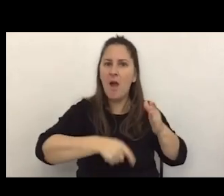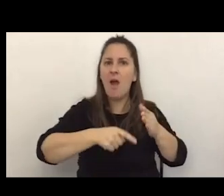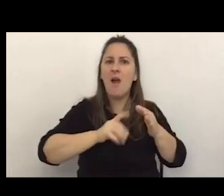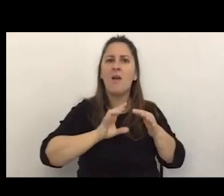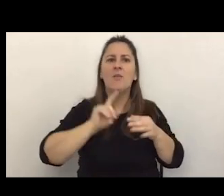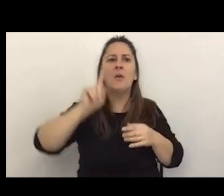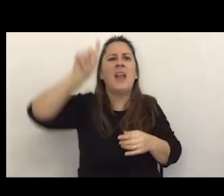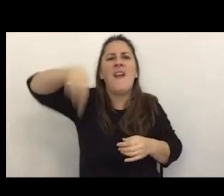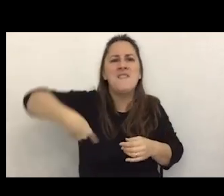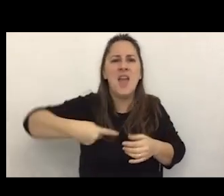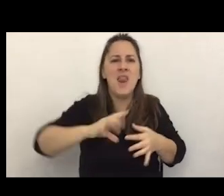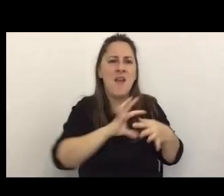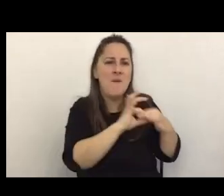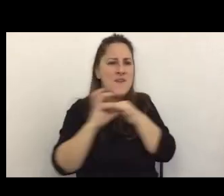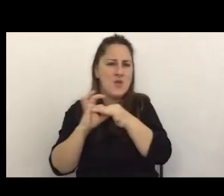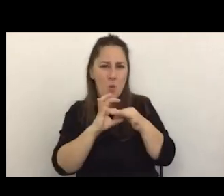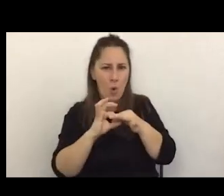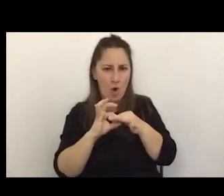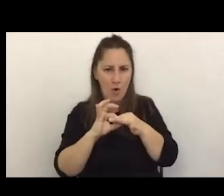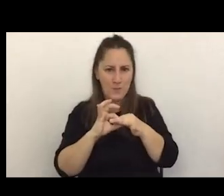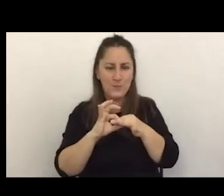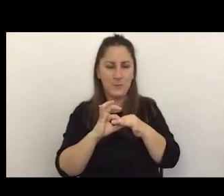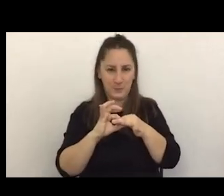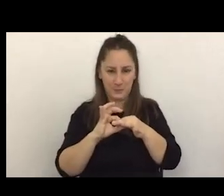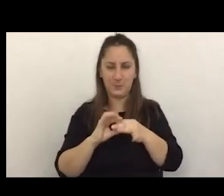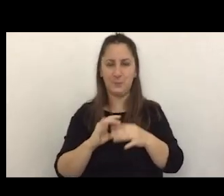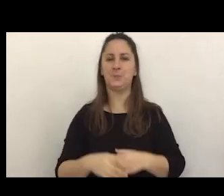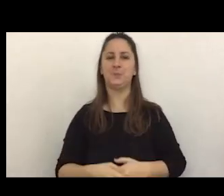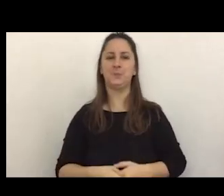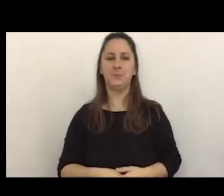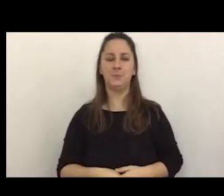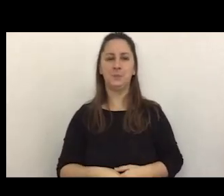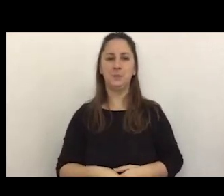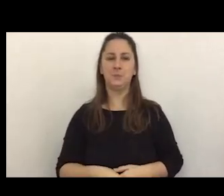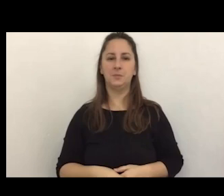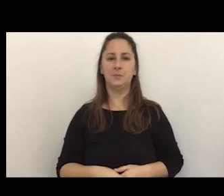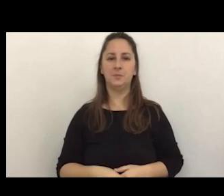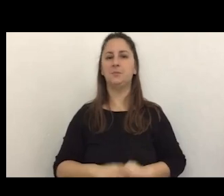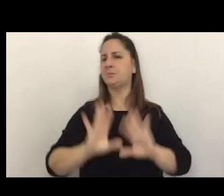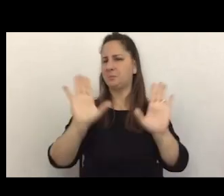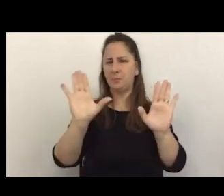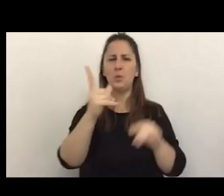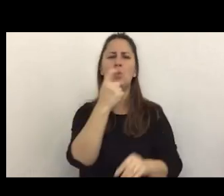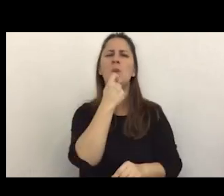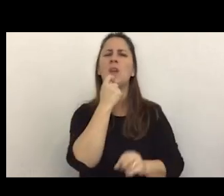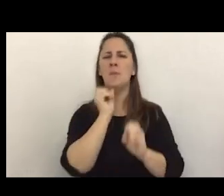¿Se entiende? Entonces, para poner un ejemplo concreto,